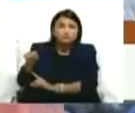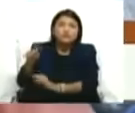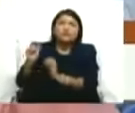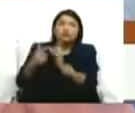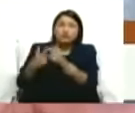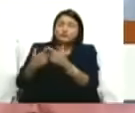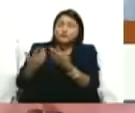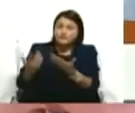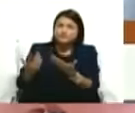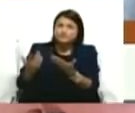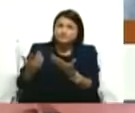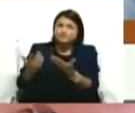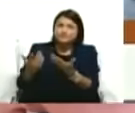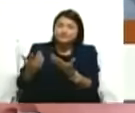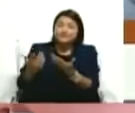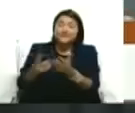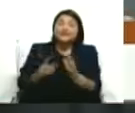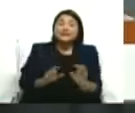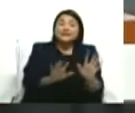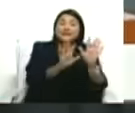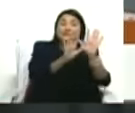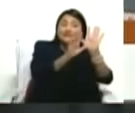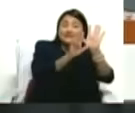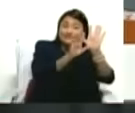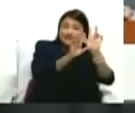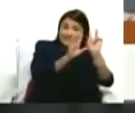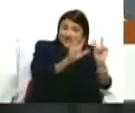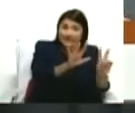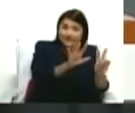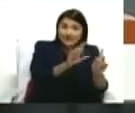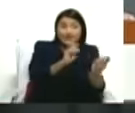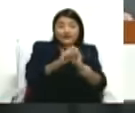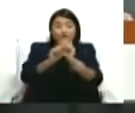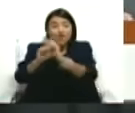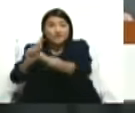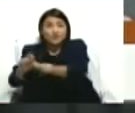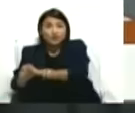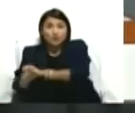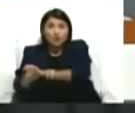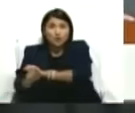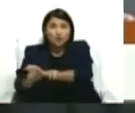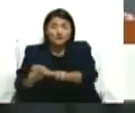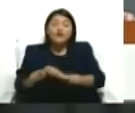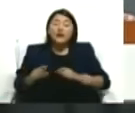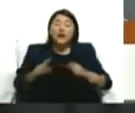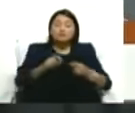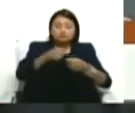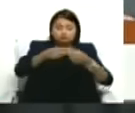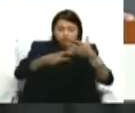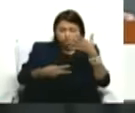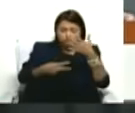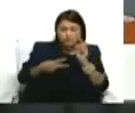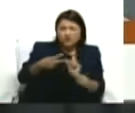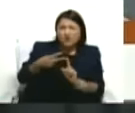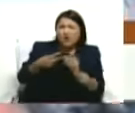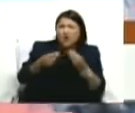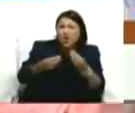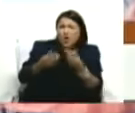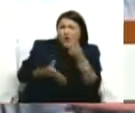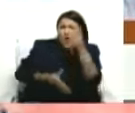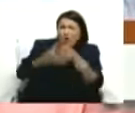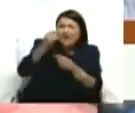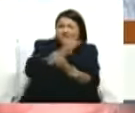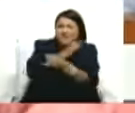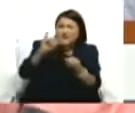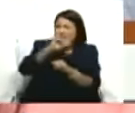las siete transformaciones. ¿Cómo consolidar la independencia plena?